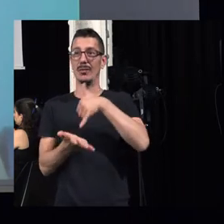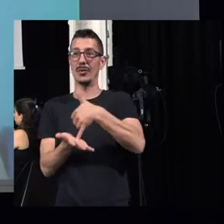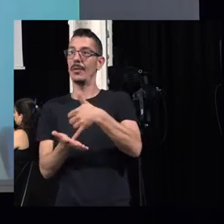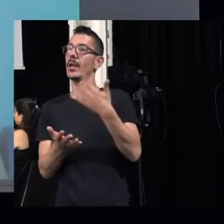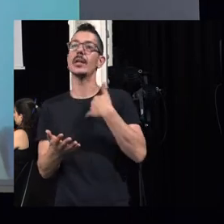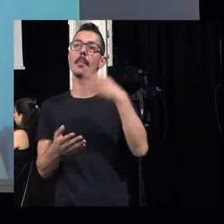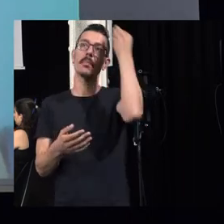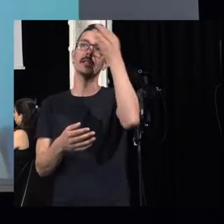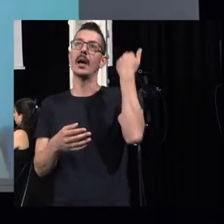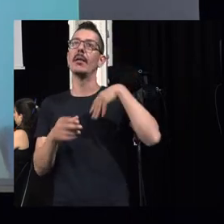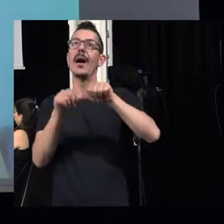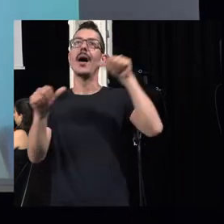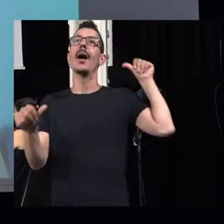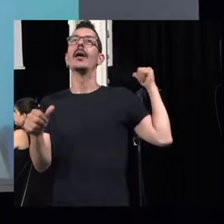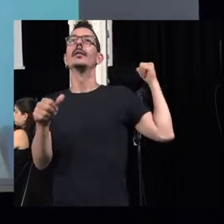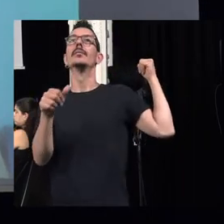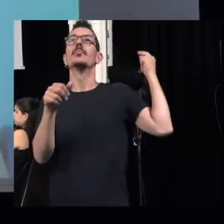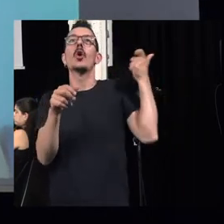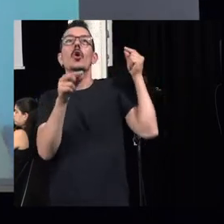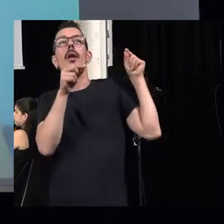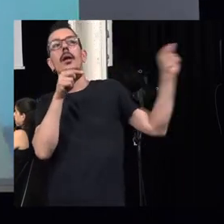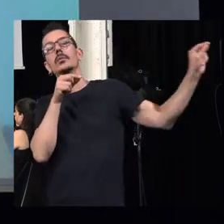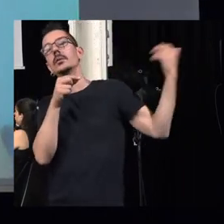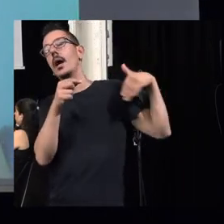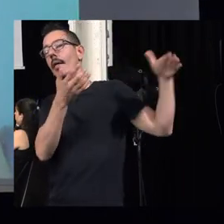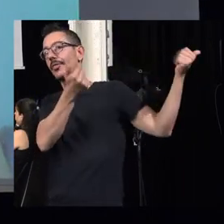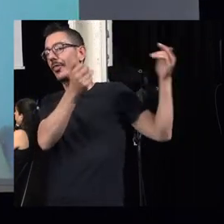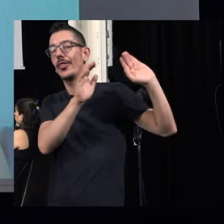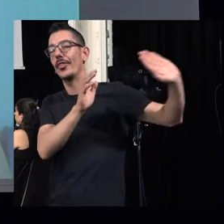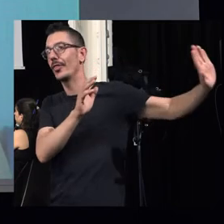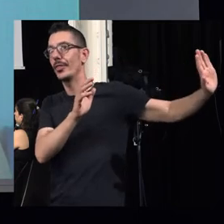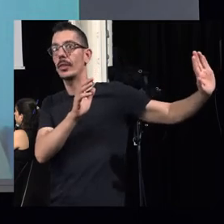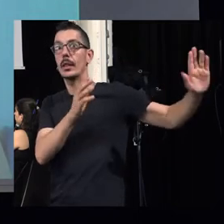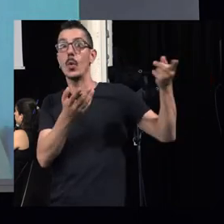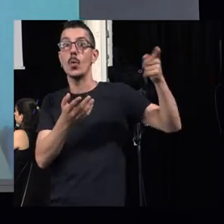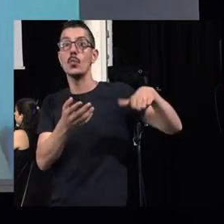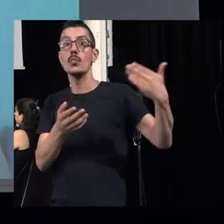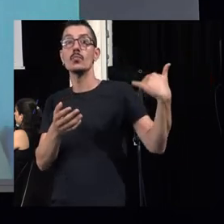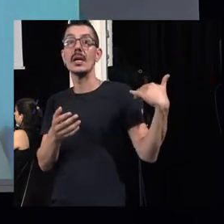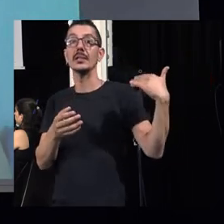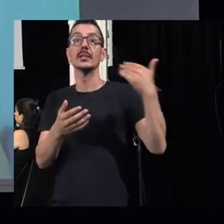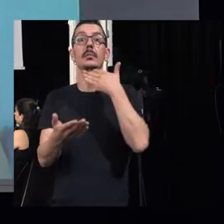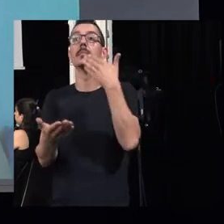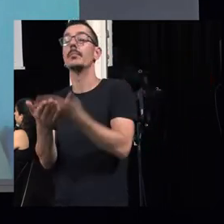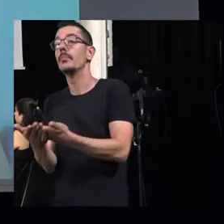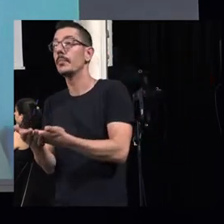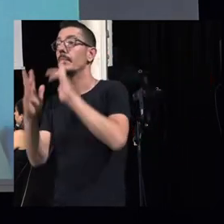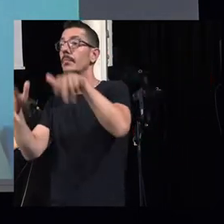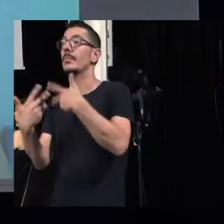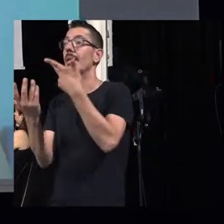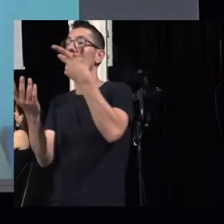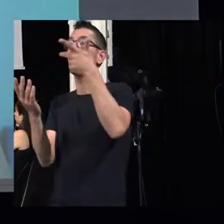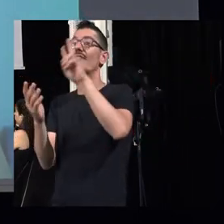ya estaba un poco verdaderamente lejos de mí. Hace un mes solicité una visa para ir